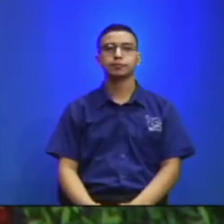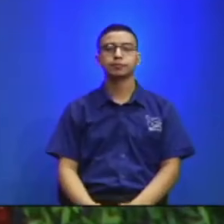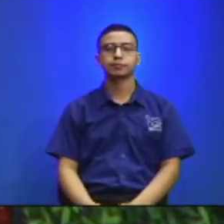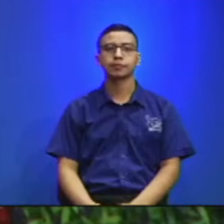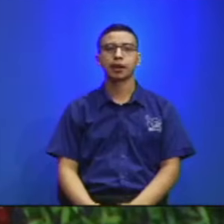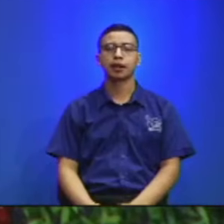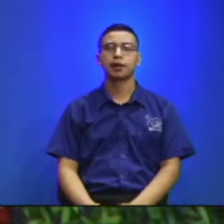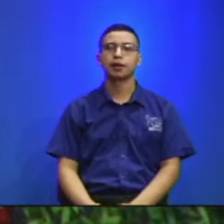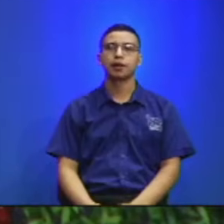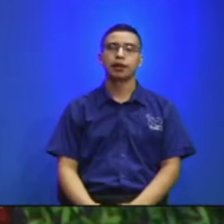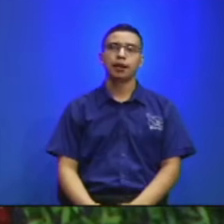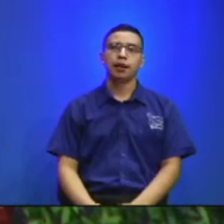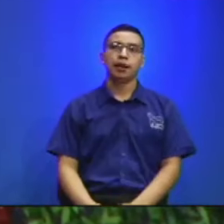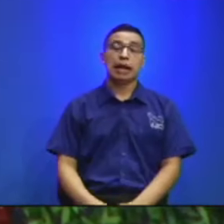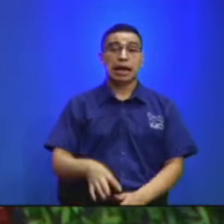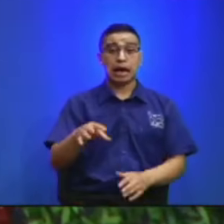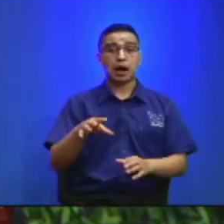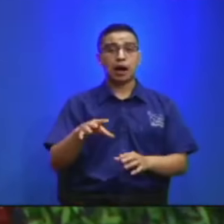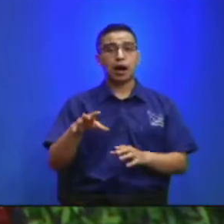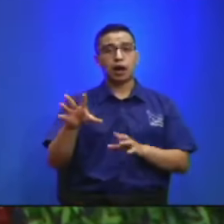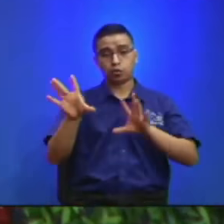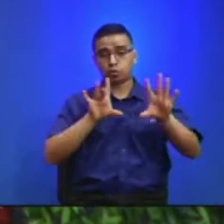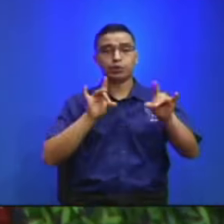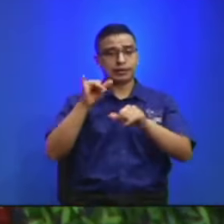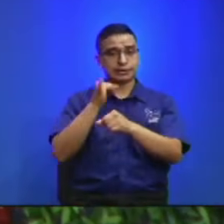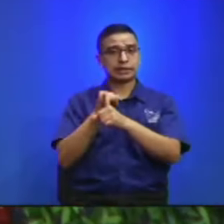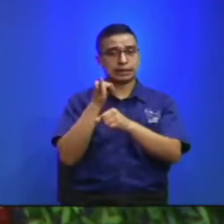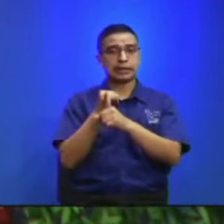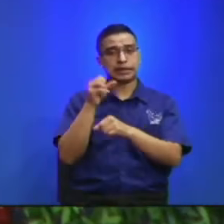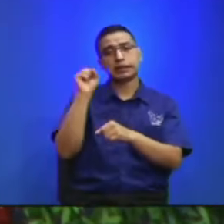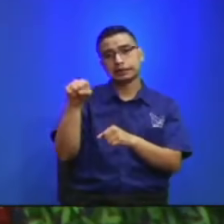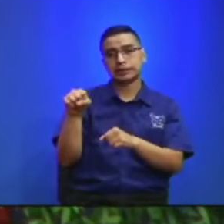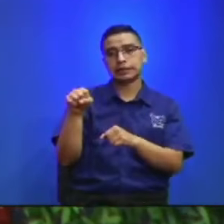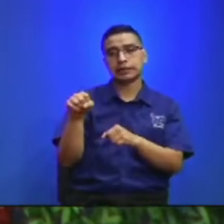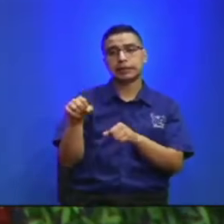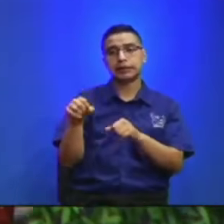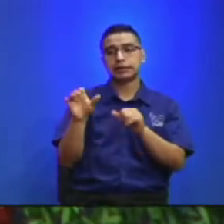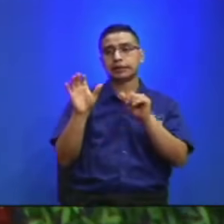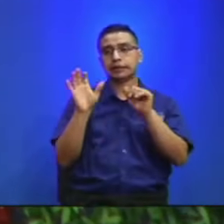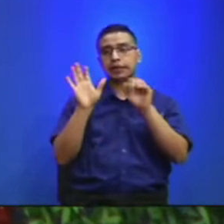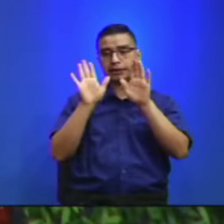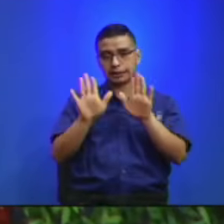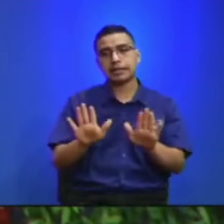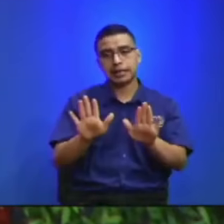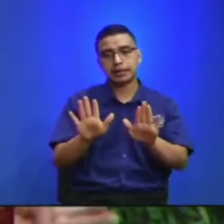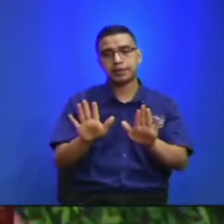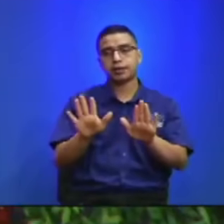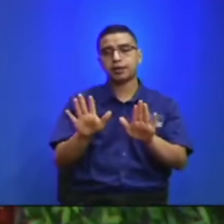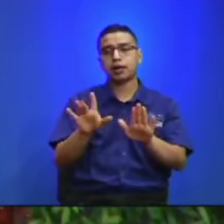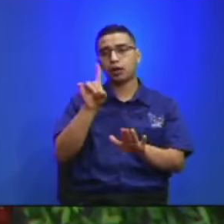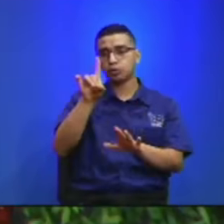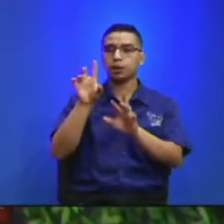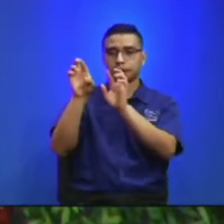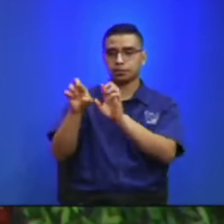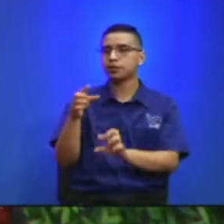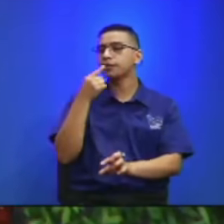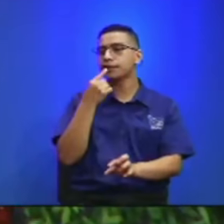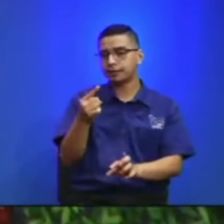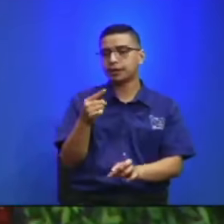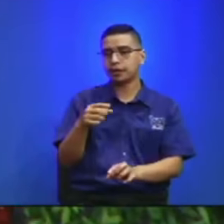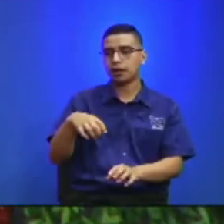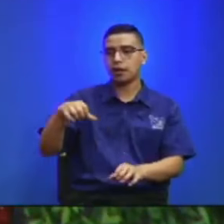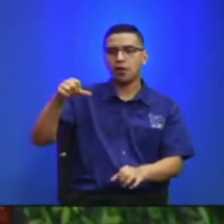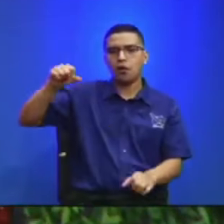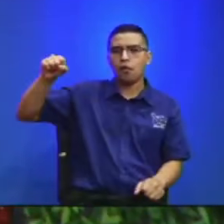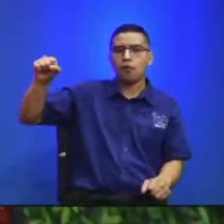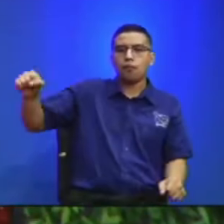enterado que ya no lo queremos más aquí no no ya cuando se tiene que forzar a alguien para venir a la iglesia esa persona que está siendo